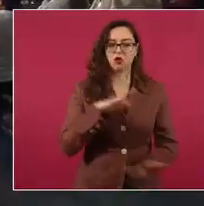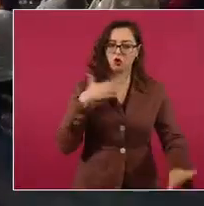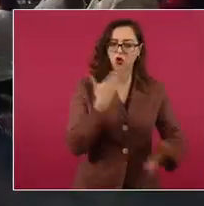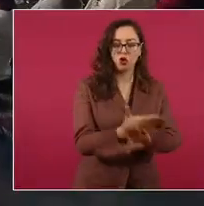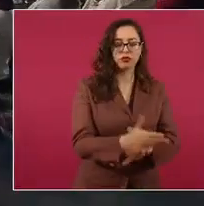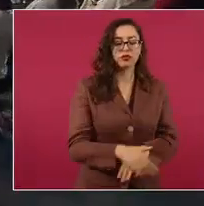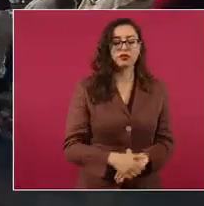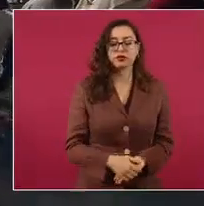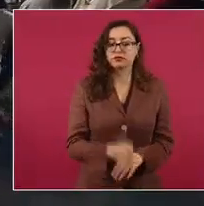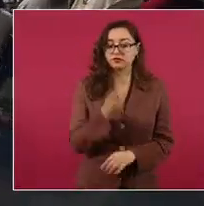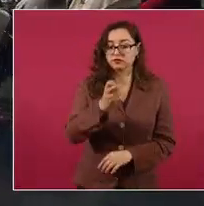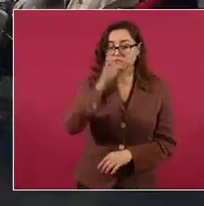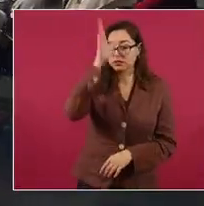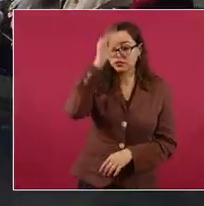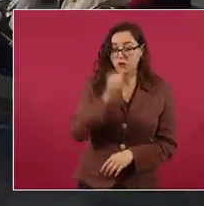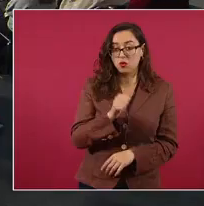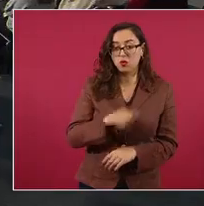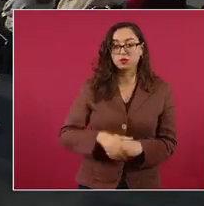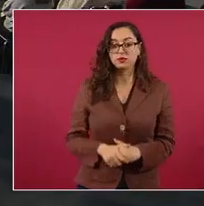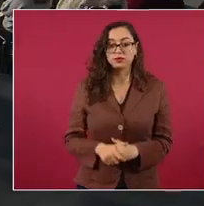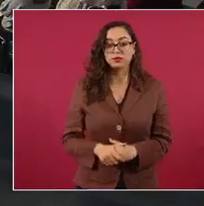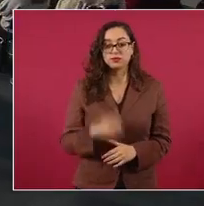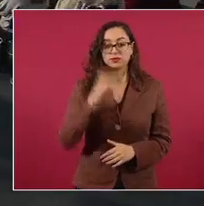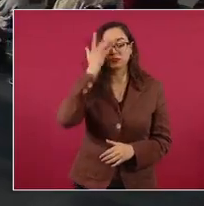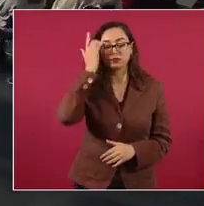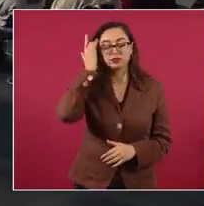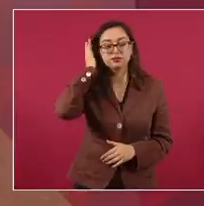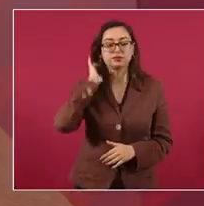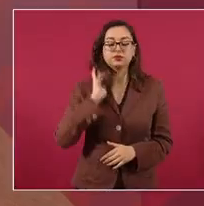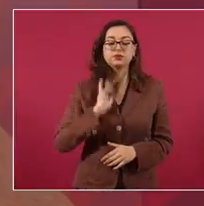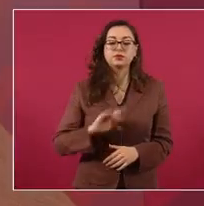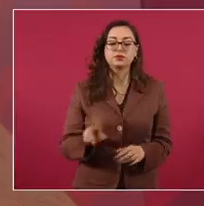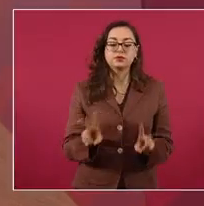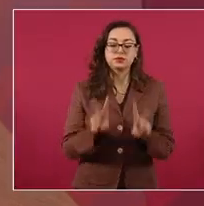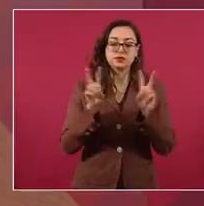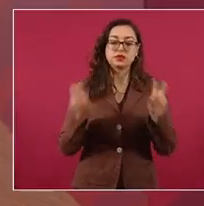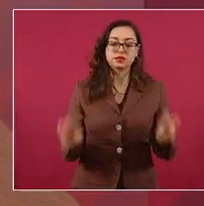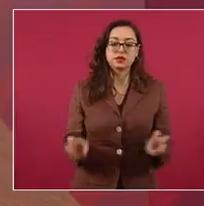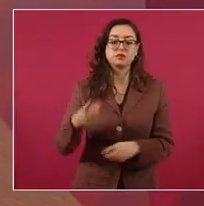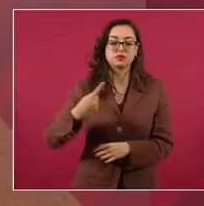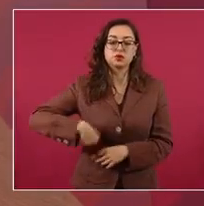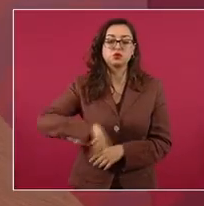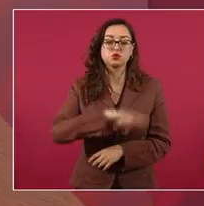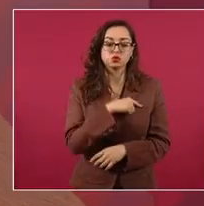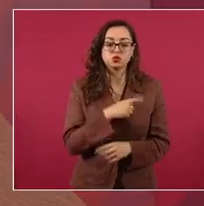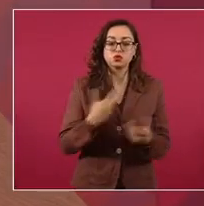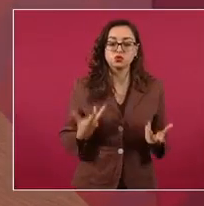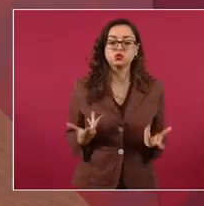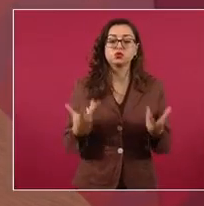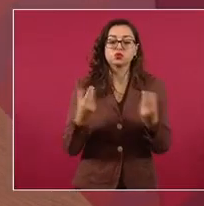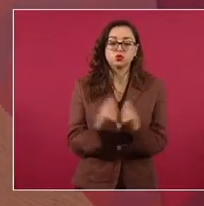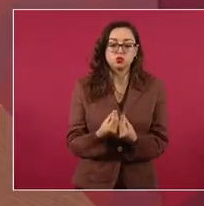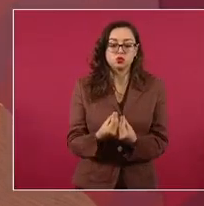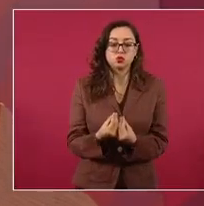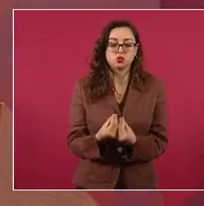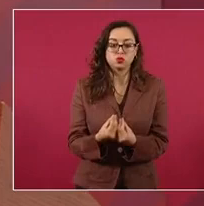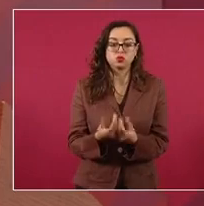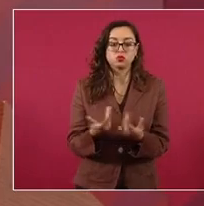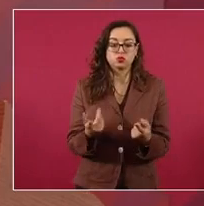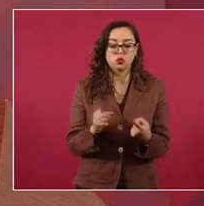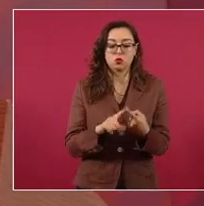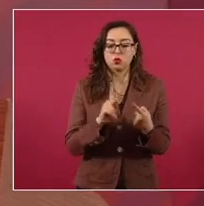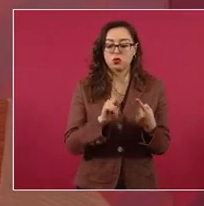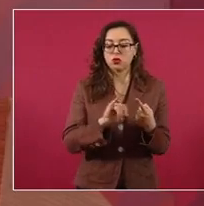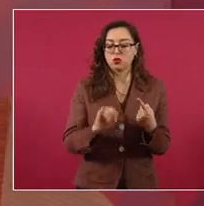Ese fue el acuerdo, porque es un asunto que estábamos manejando de manera coordinada el Poder